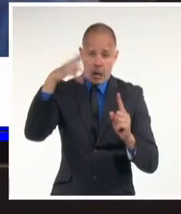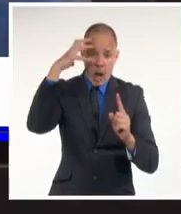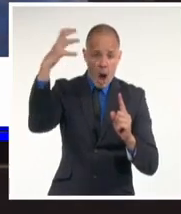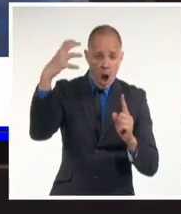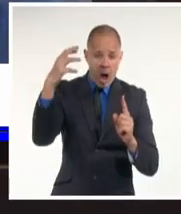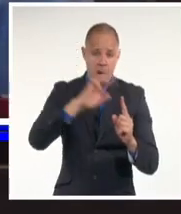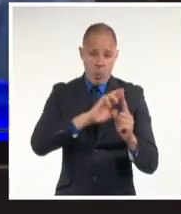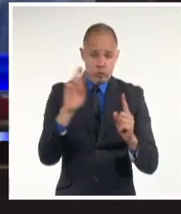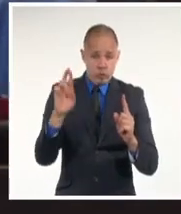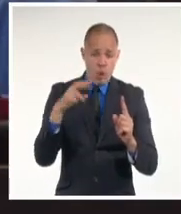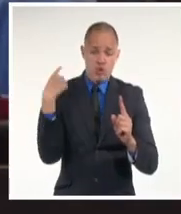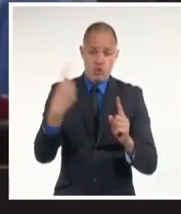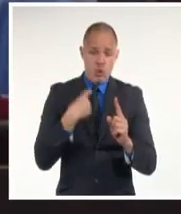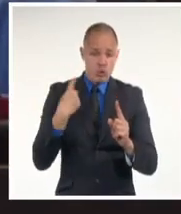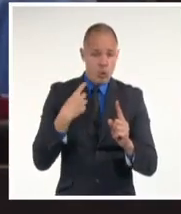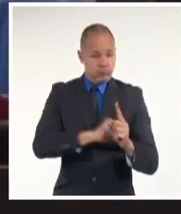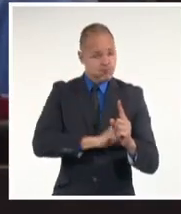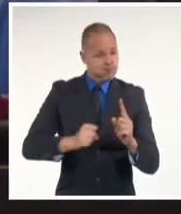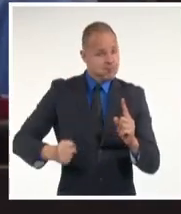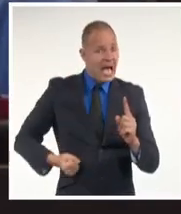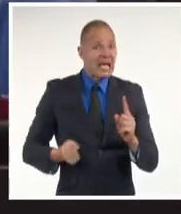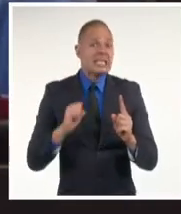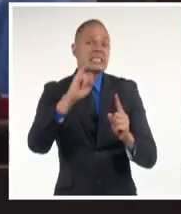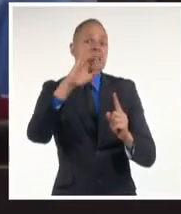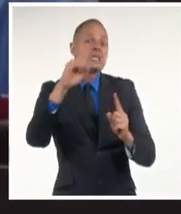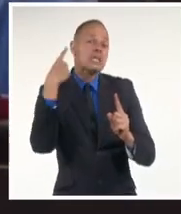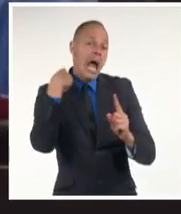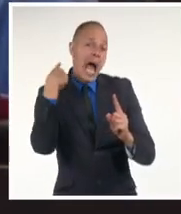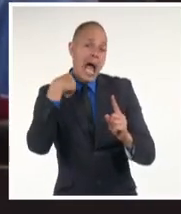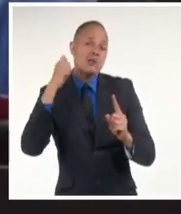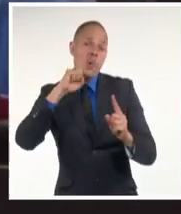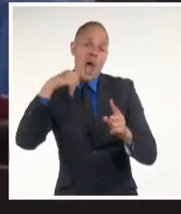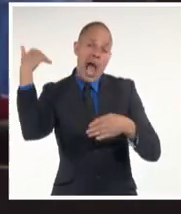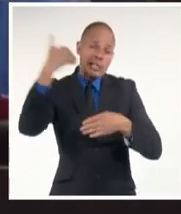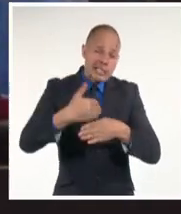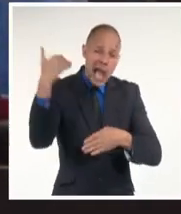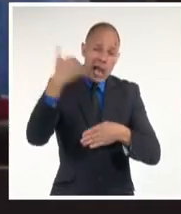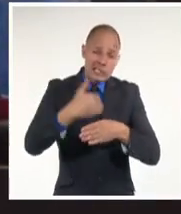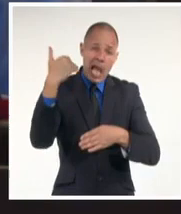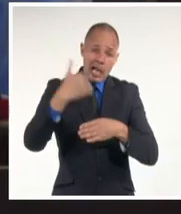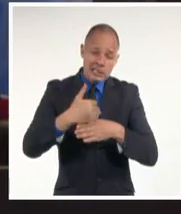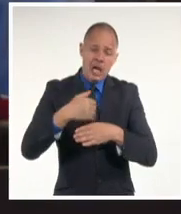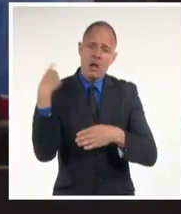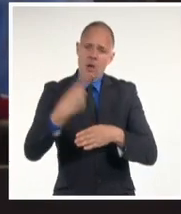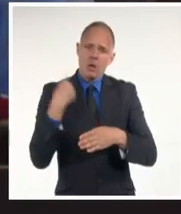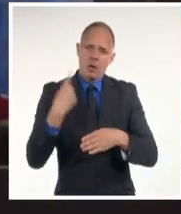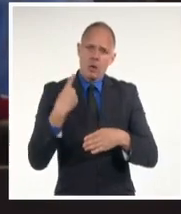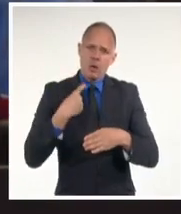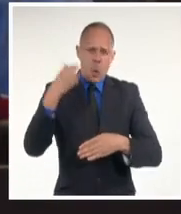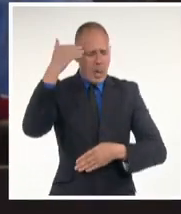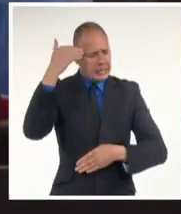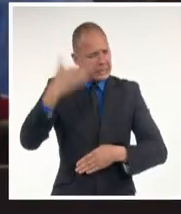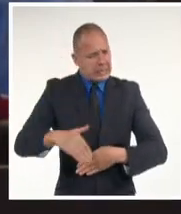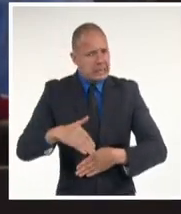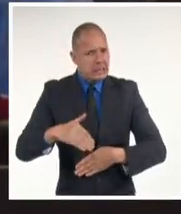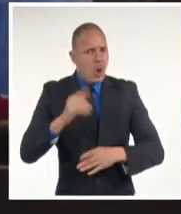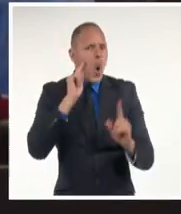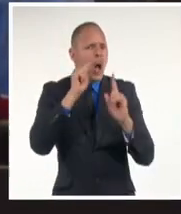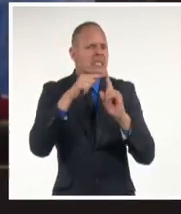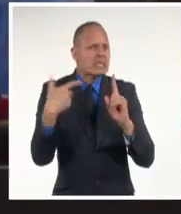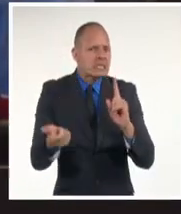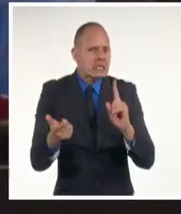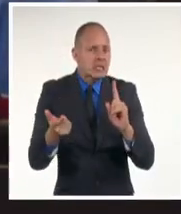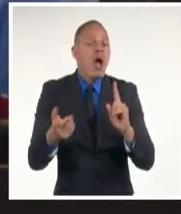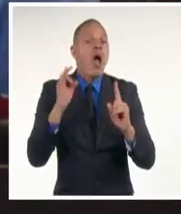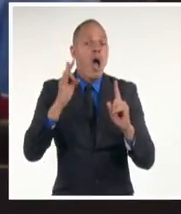60 años de bloqueo ha sido la unidad que ha caracterizado a nuestro pueblo, a lo